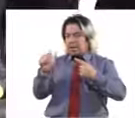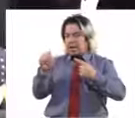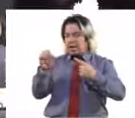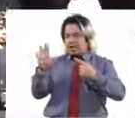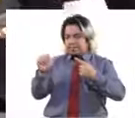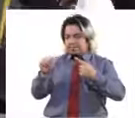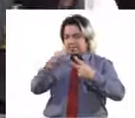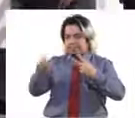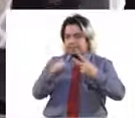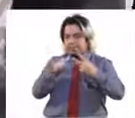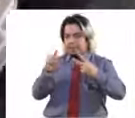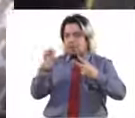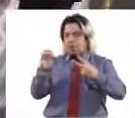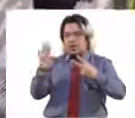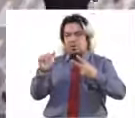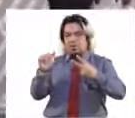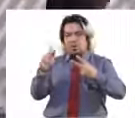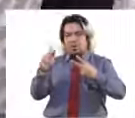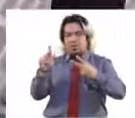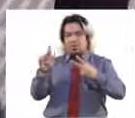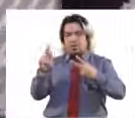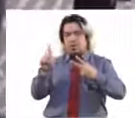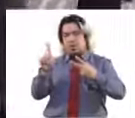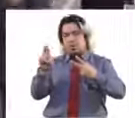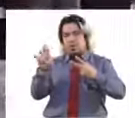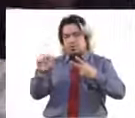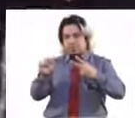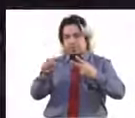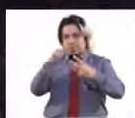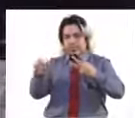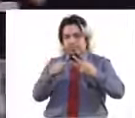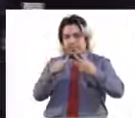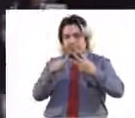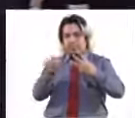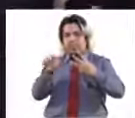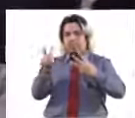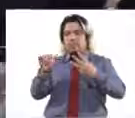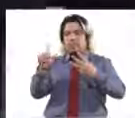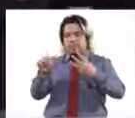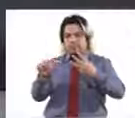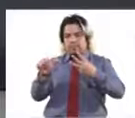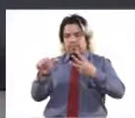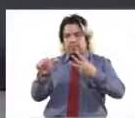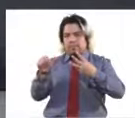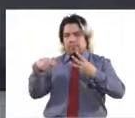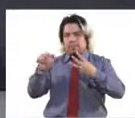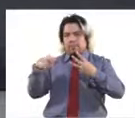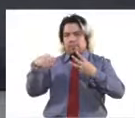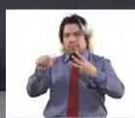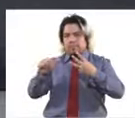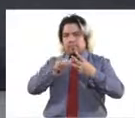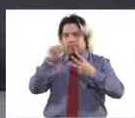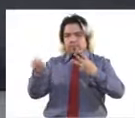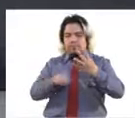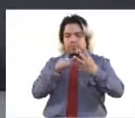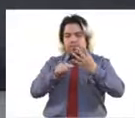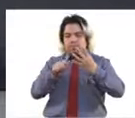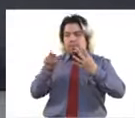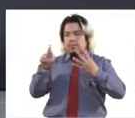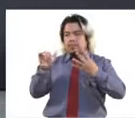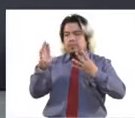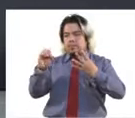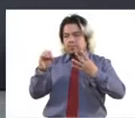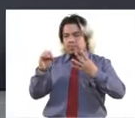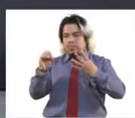Estrella, Covarrubias López Luis de Jesús, Ávila Escalona Norma Maleni, Rico